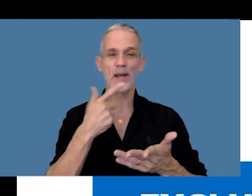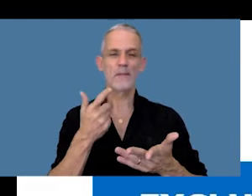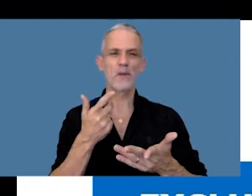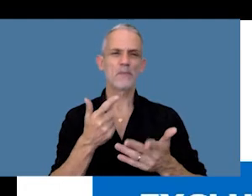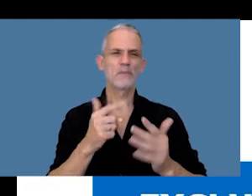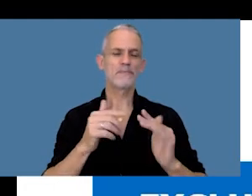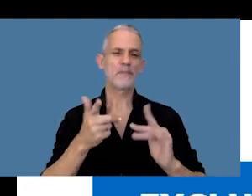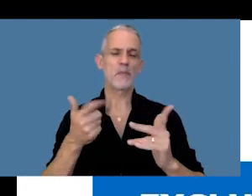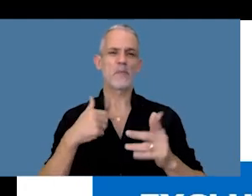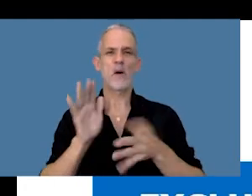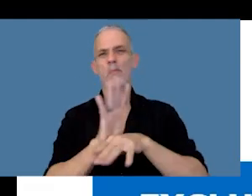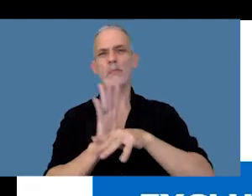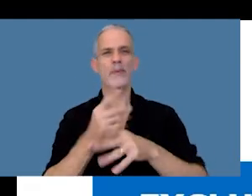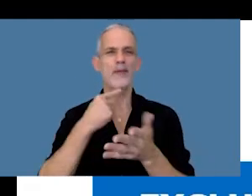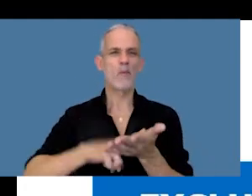minimizando mi carga tributaria.